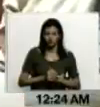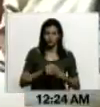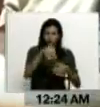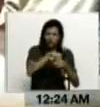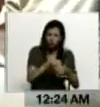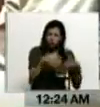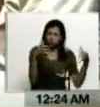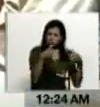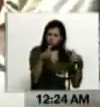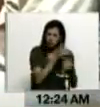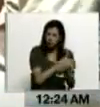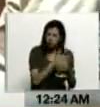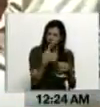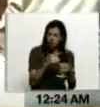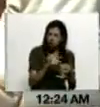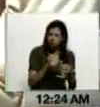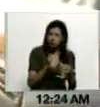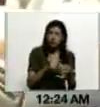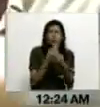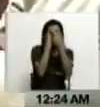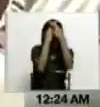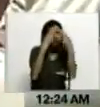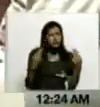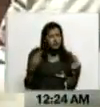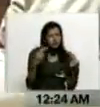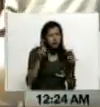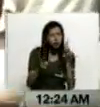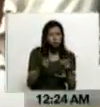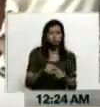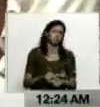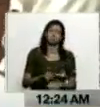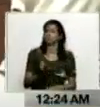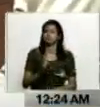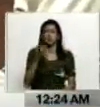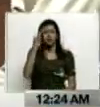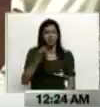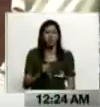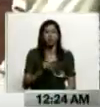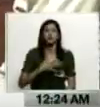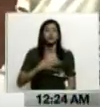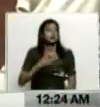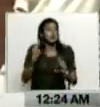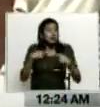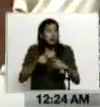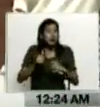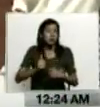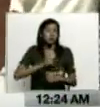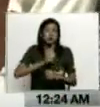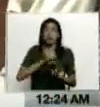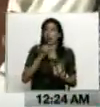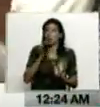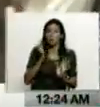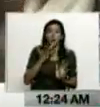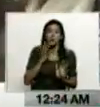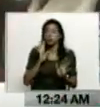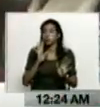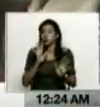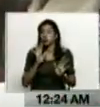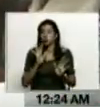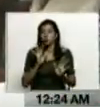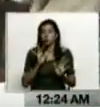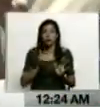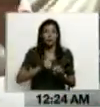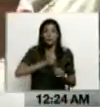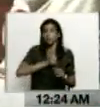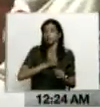per t crees que en la oposición haya gente tan ingenua Bueno yo cre yo no sé si gente tan ingenua pero gente que de repente cree que hay que sobrevivir o que ve o que